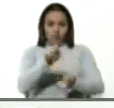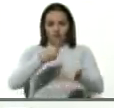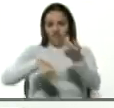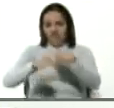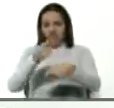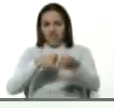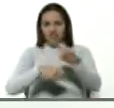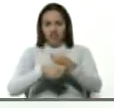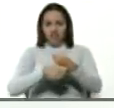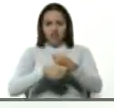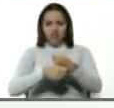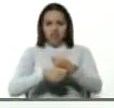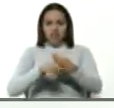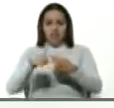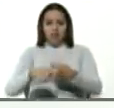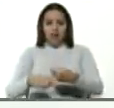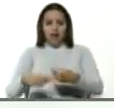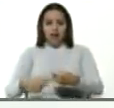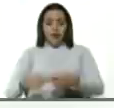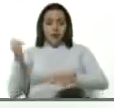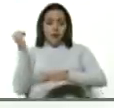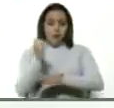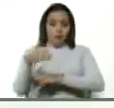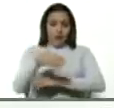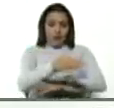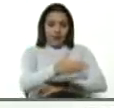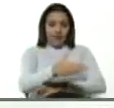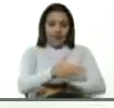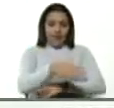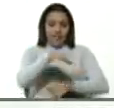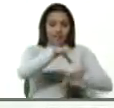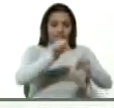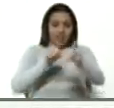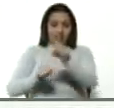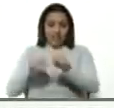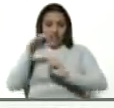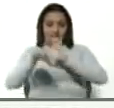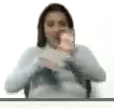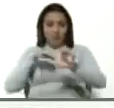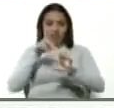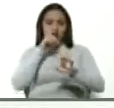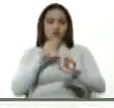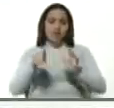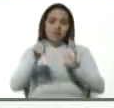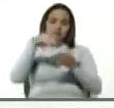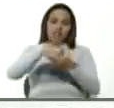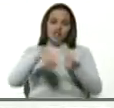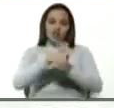agravado y pesca y caza ilícita. Tenemos otro caso,